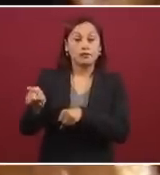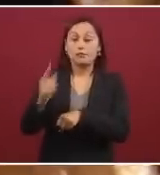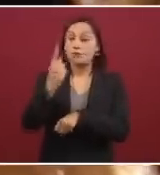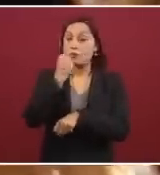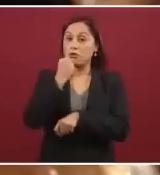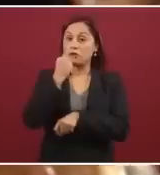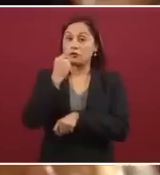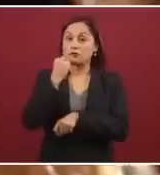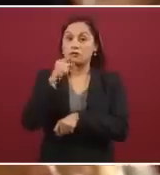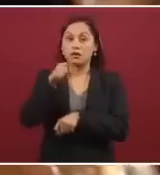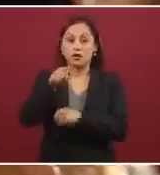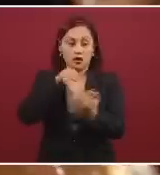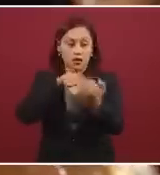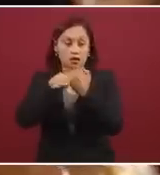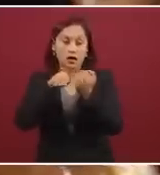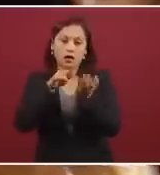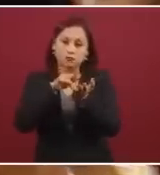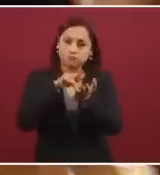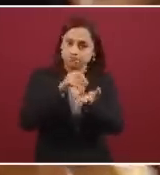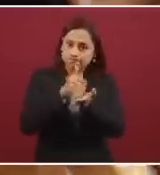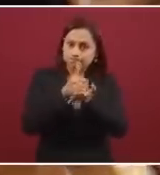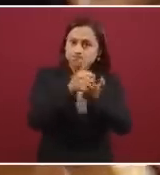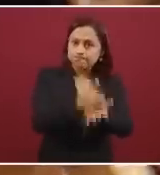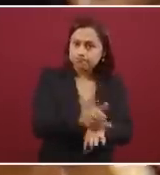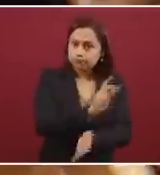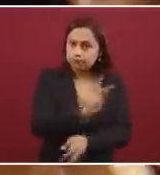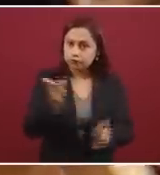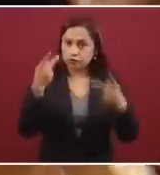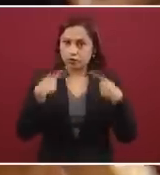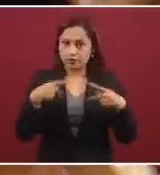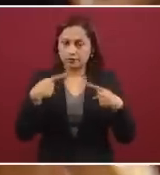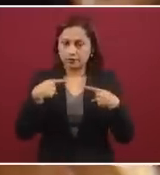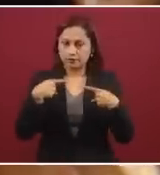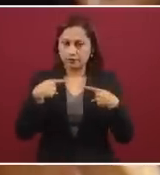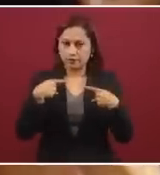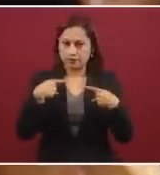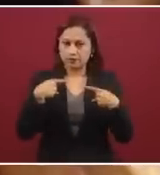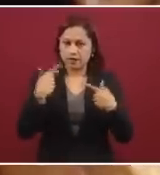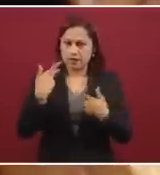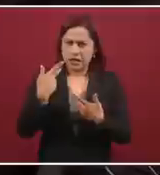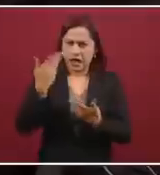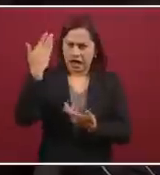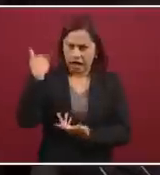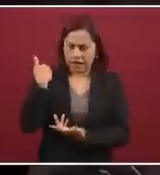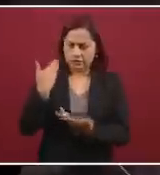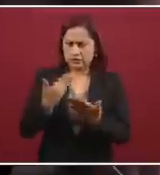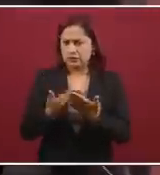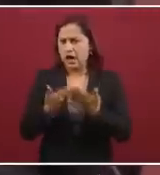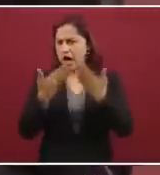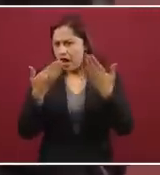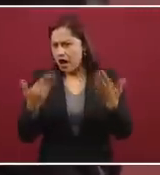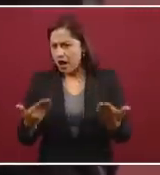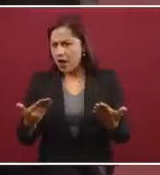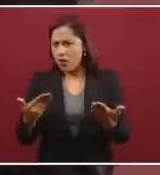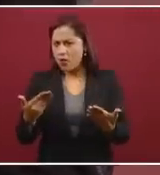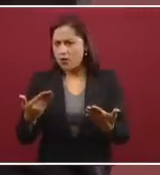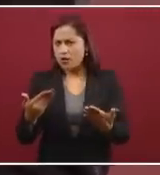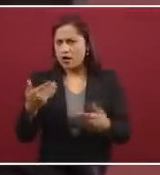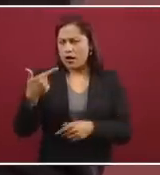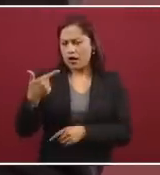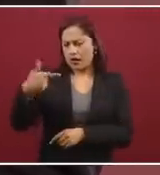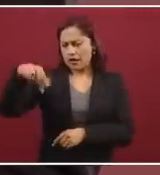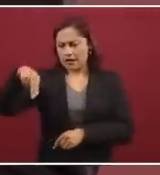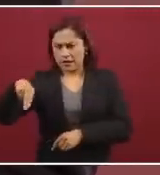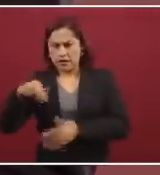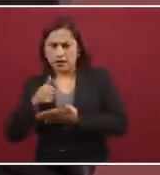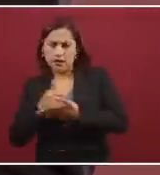carretera continuará existiendo esa garantía de que el ciudadano no estará solo en las